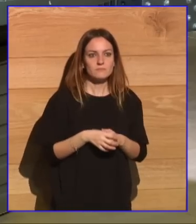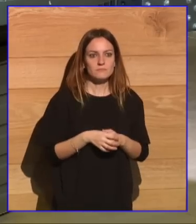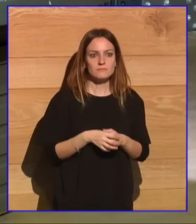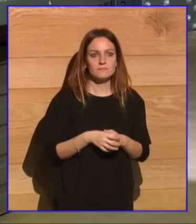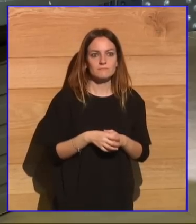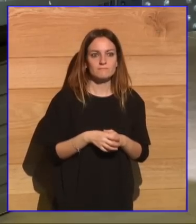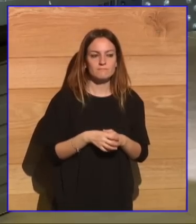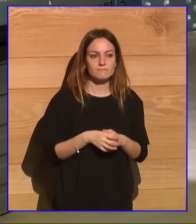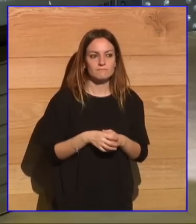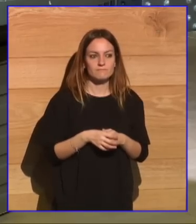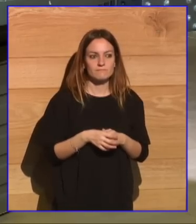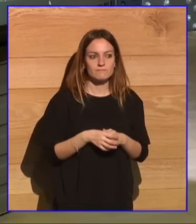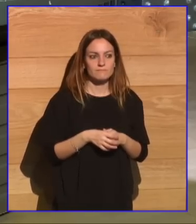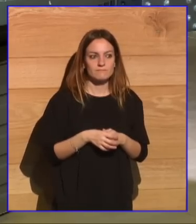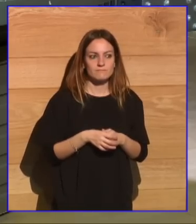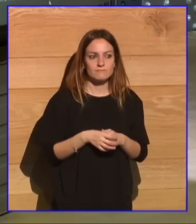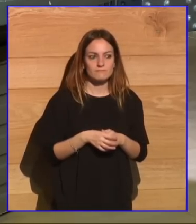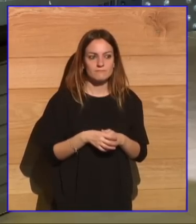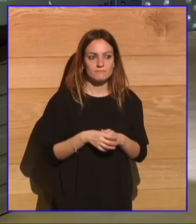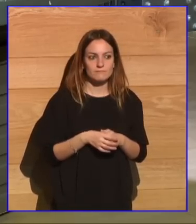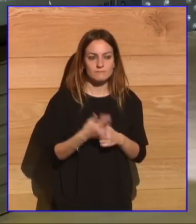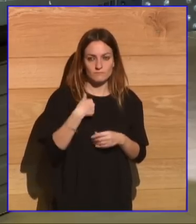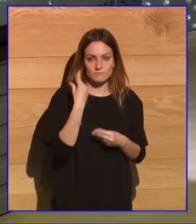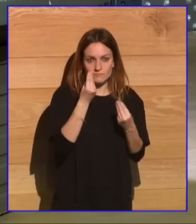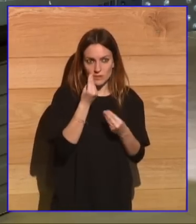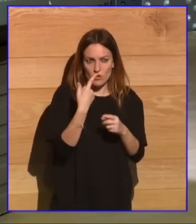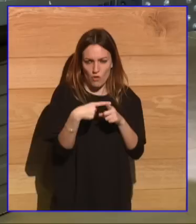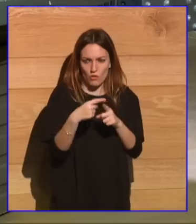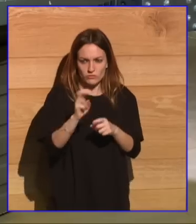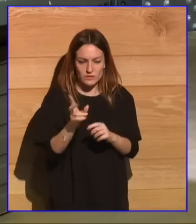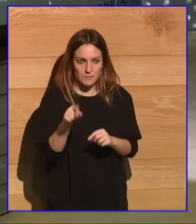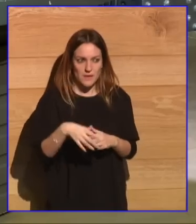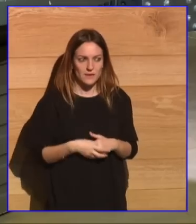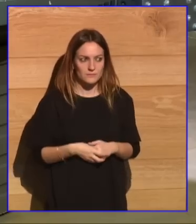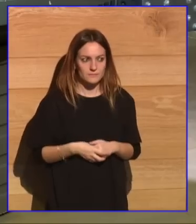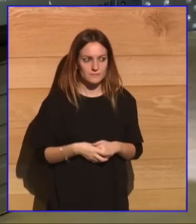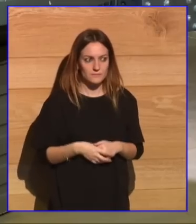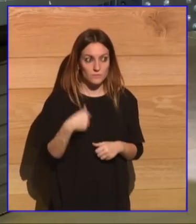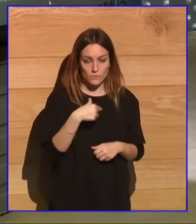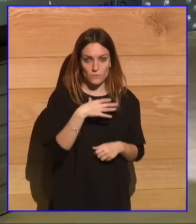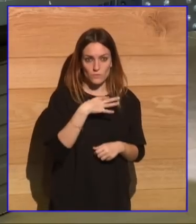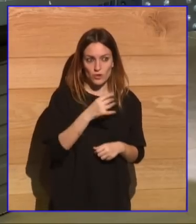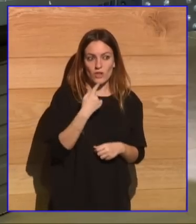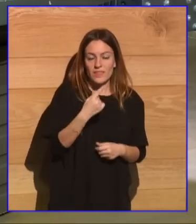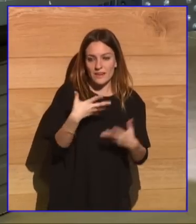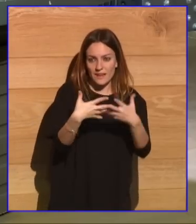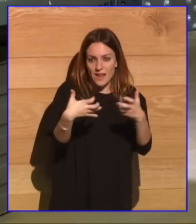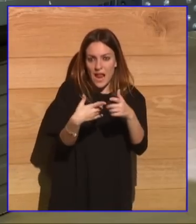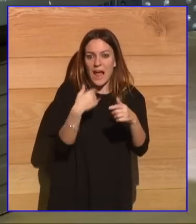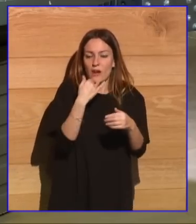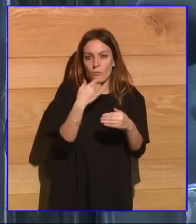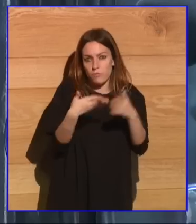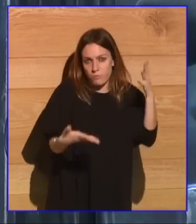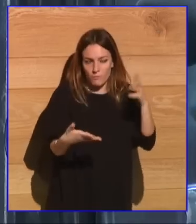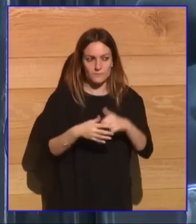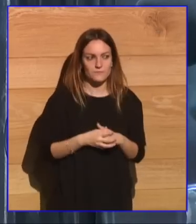larguísima. Yo creo que había más de un punto, Juan. Puedo decir párrafo. Sí, me desdigo.